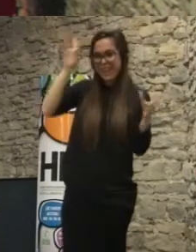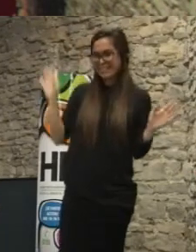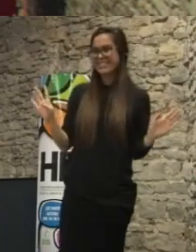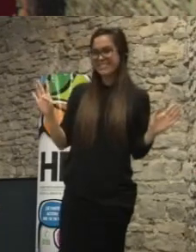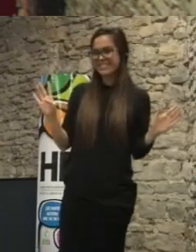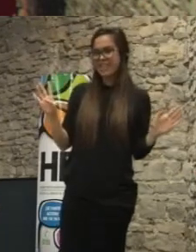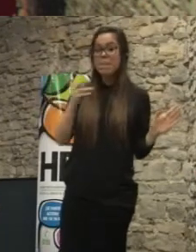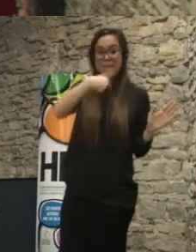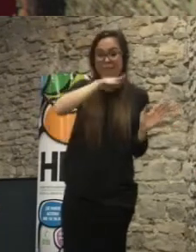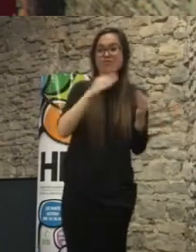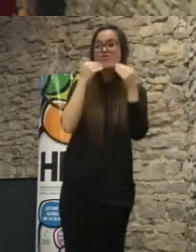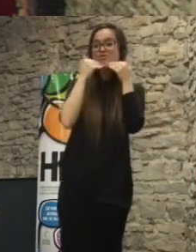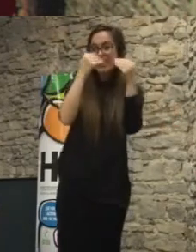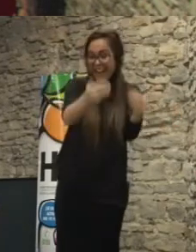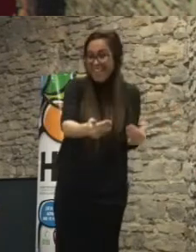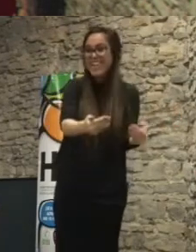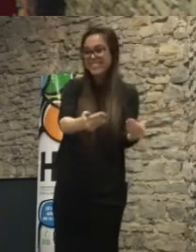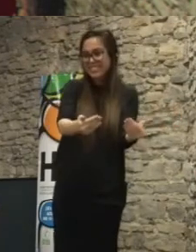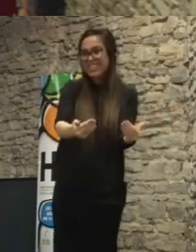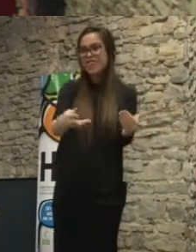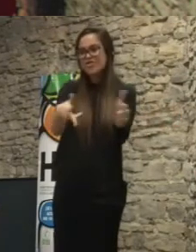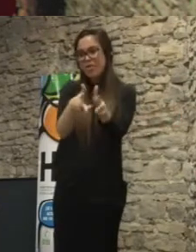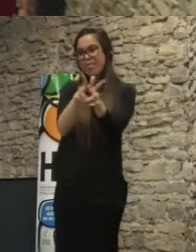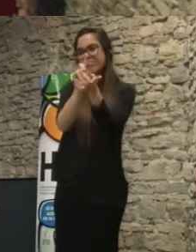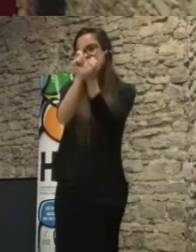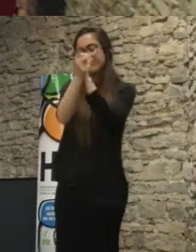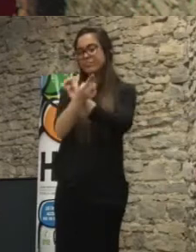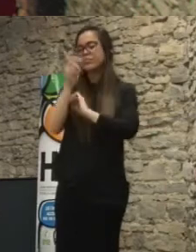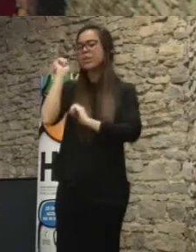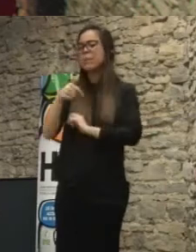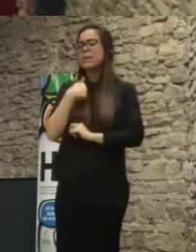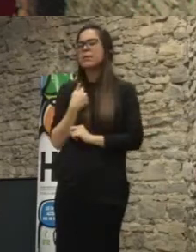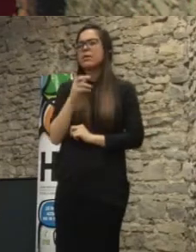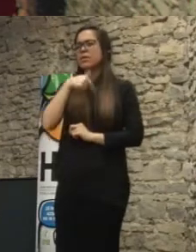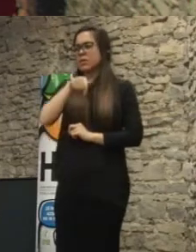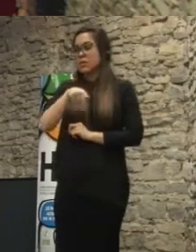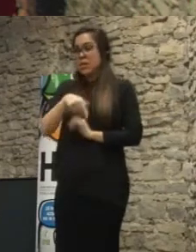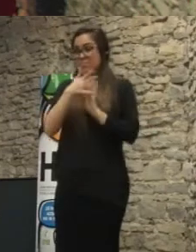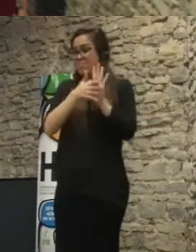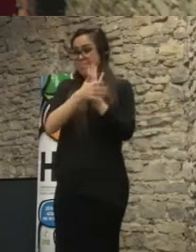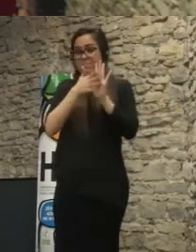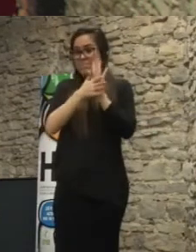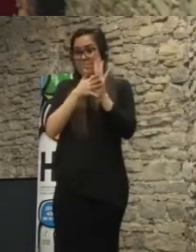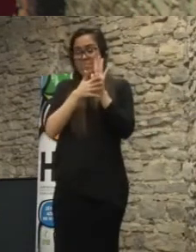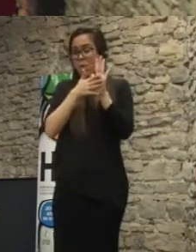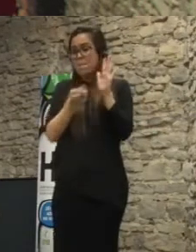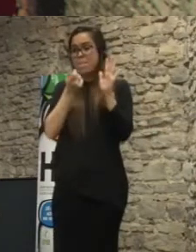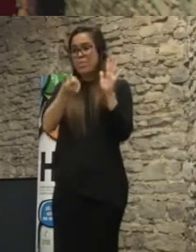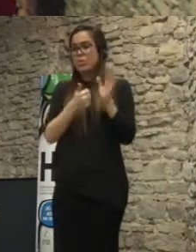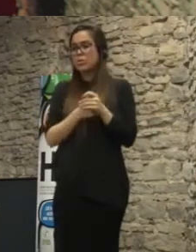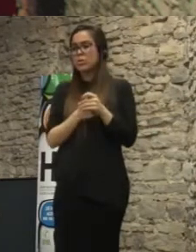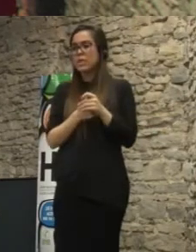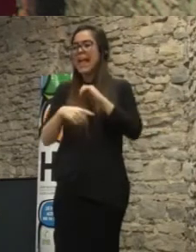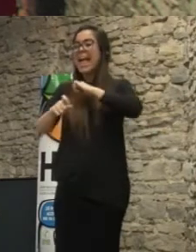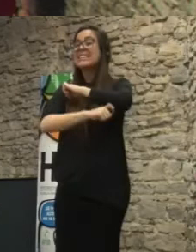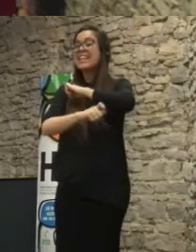gracias al trabajo que se ha hecho en una organización. Por otra parte, y aquí yo creo que lo hemos oído muy poco hablar, es las estrategias de incidencia